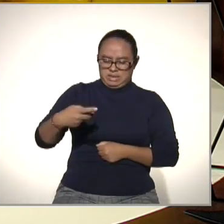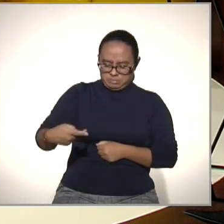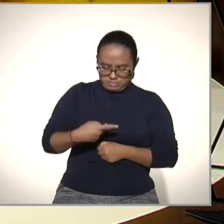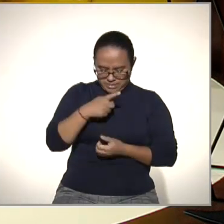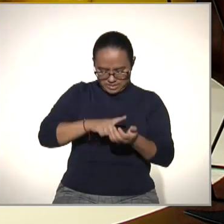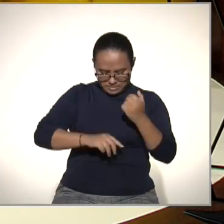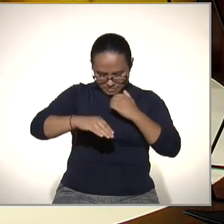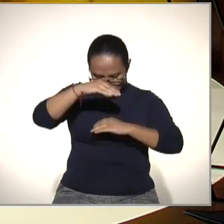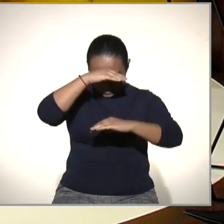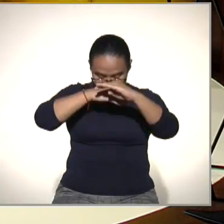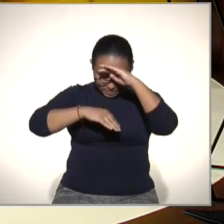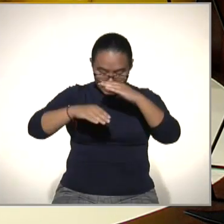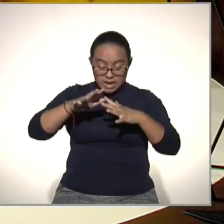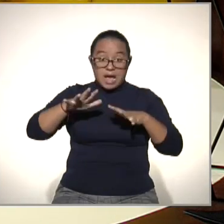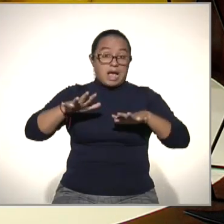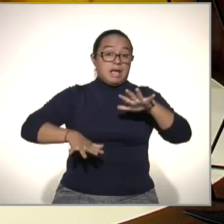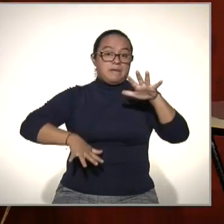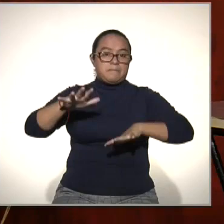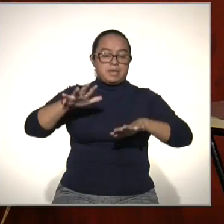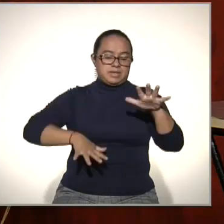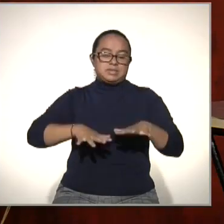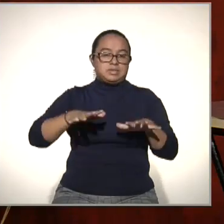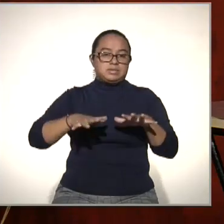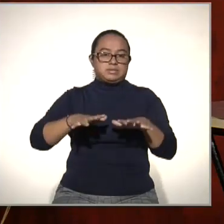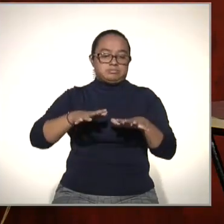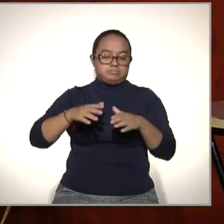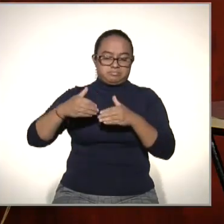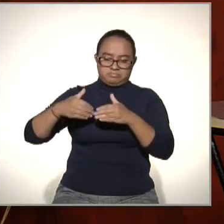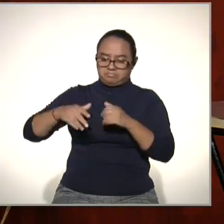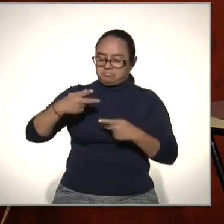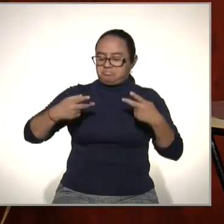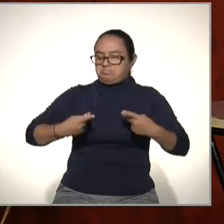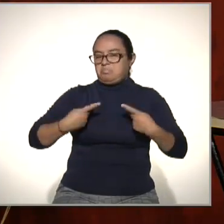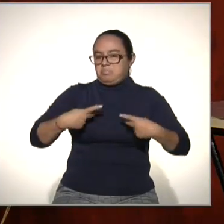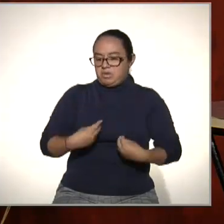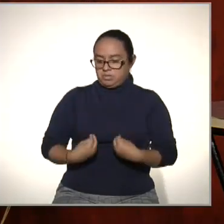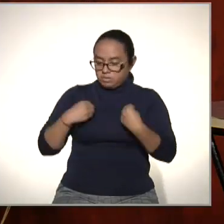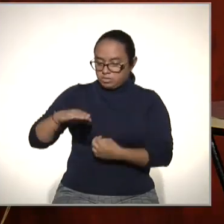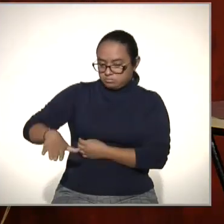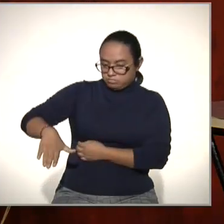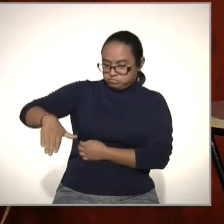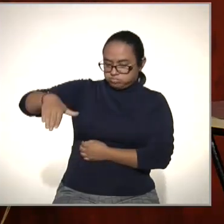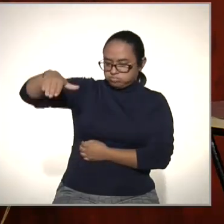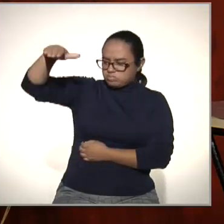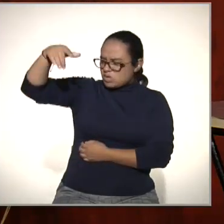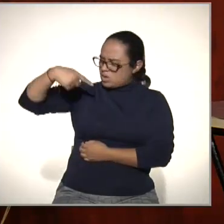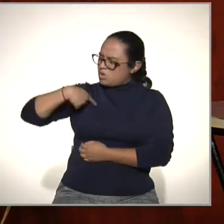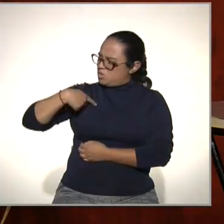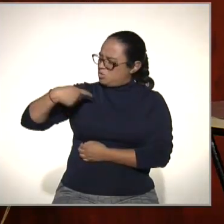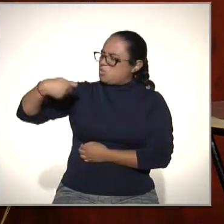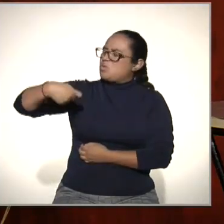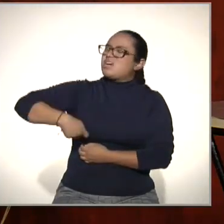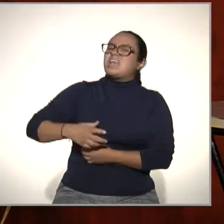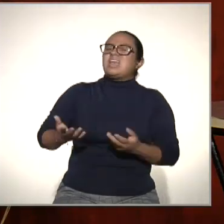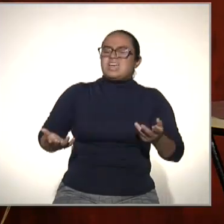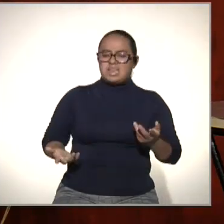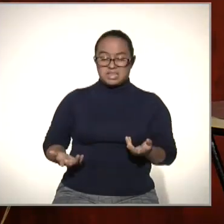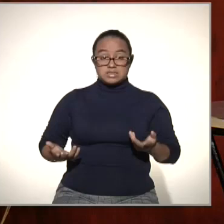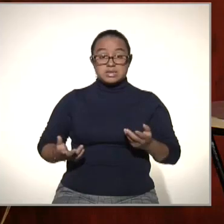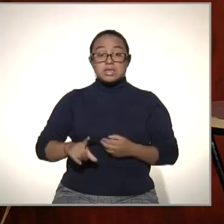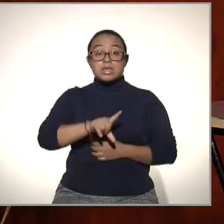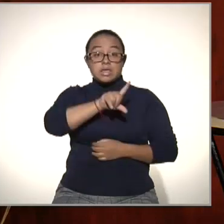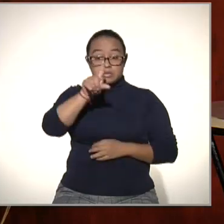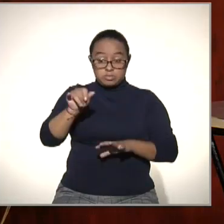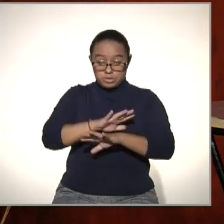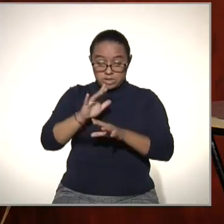que más tiempo nos toca o nos toma a lo largo de la vida ir resolviendo es quién soy yo, ¿no? Y después de ese quién